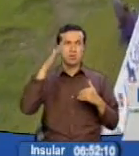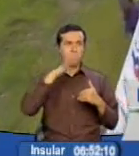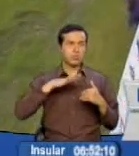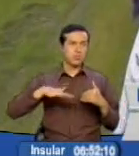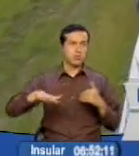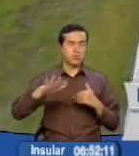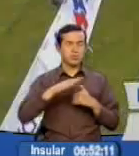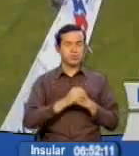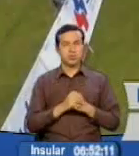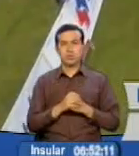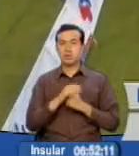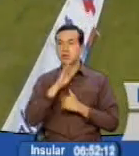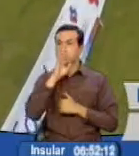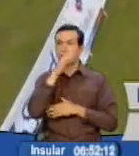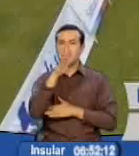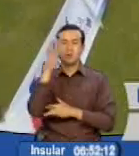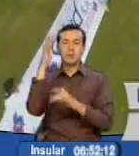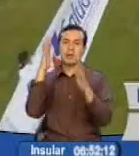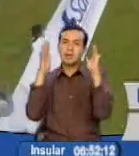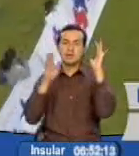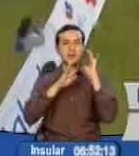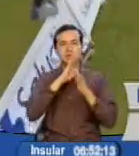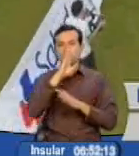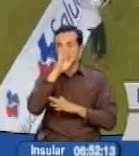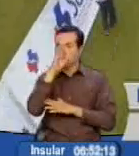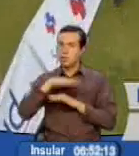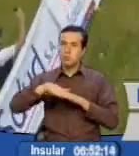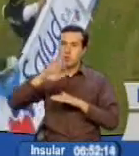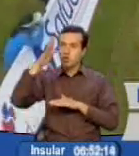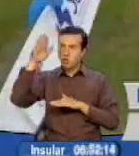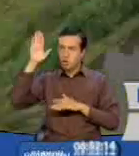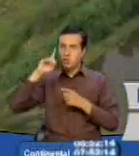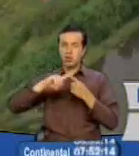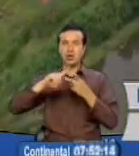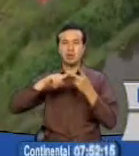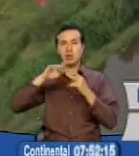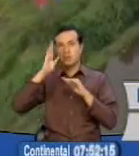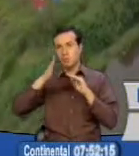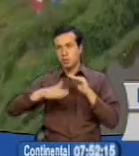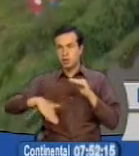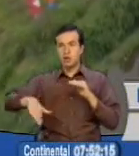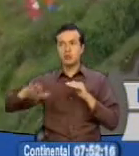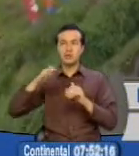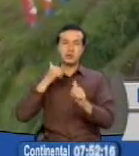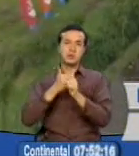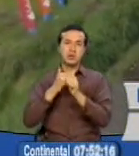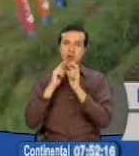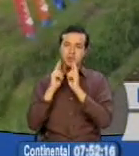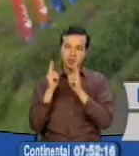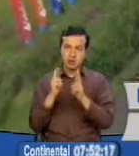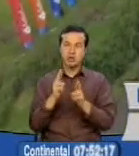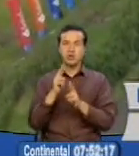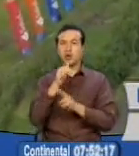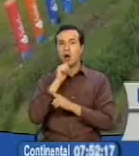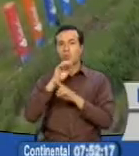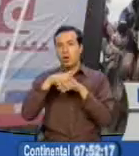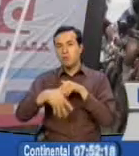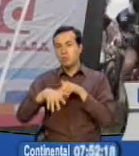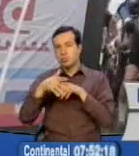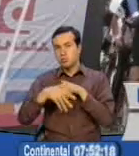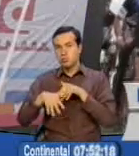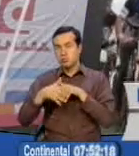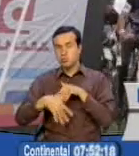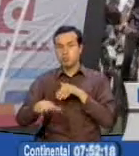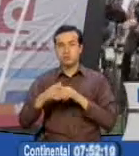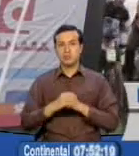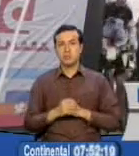cercanos natural, a Quito. ¿No? Sí, siempre en ambientes naturales, en las montañas, en los valles, cercano a ríos, cascadas. Y